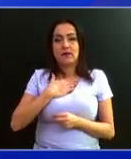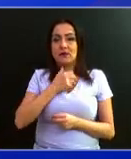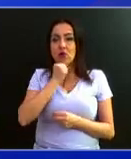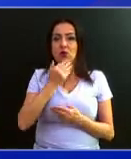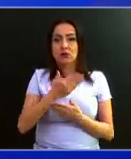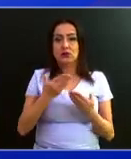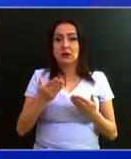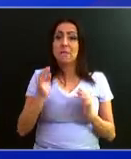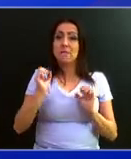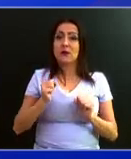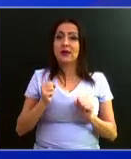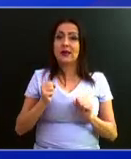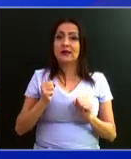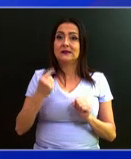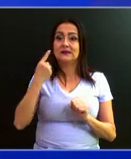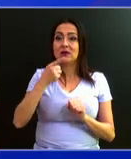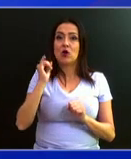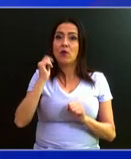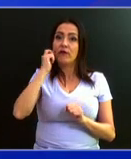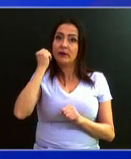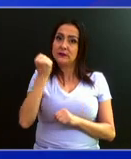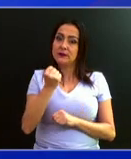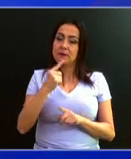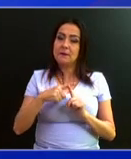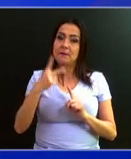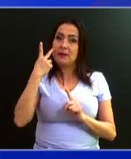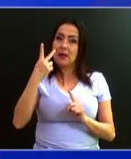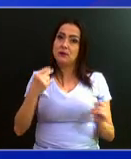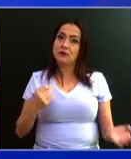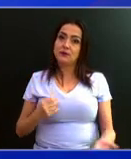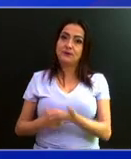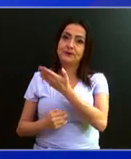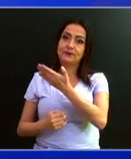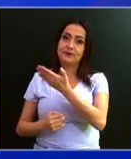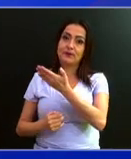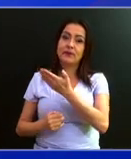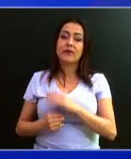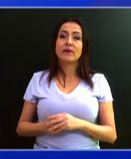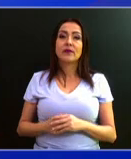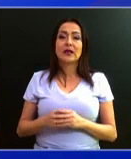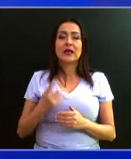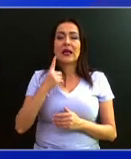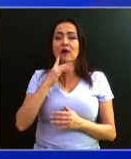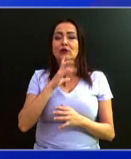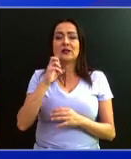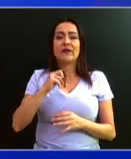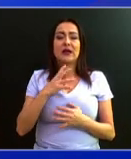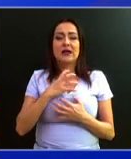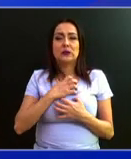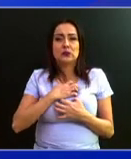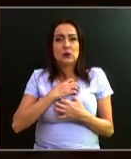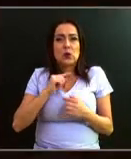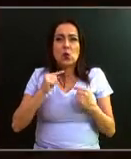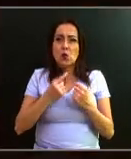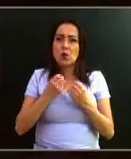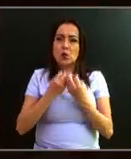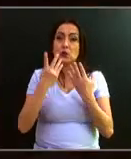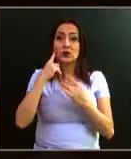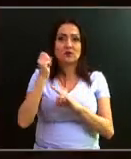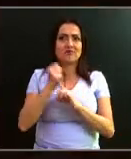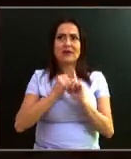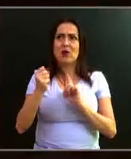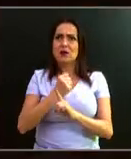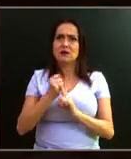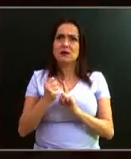factores que podrían también determinarlo como femicidio. Pero bueno, veamos este último caso que también estremeció Costa Rica debido a la situación de